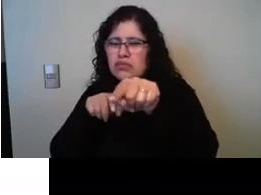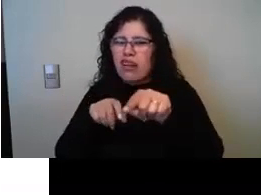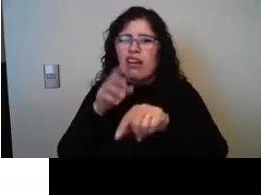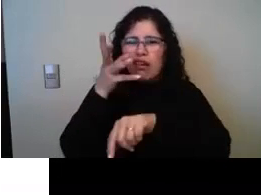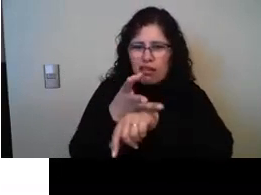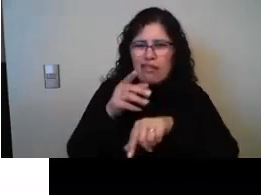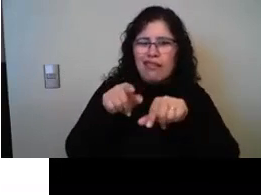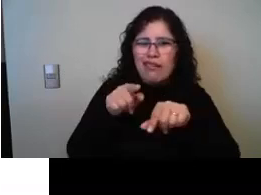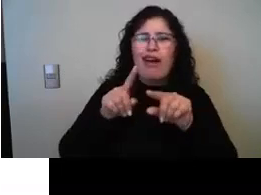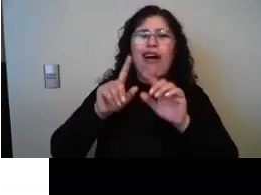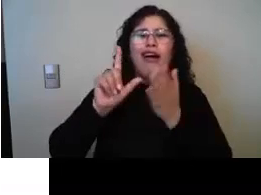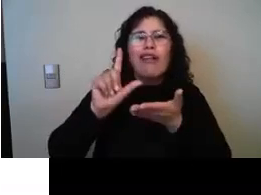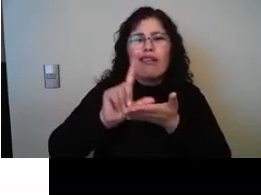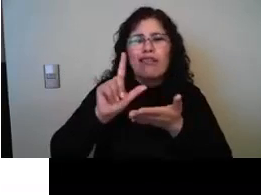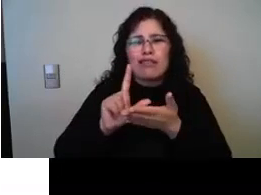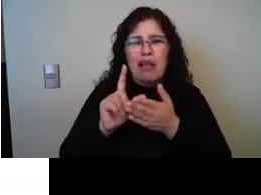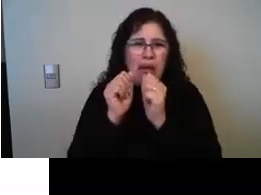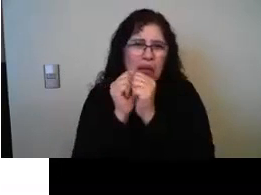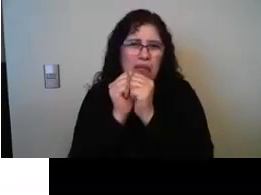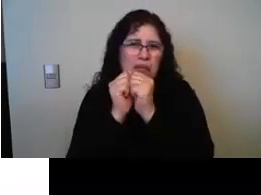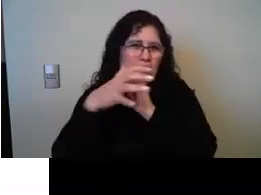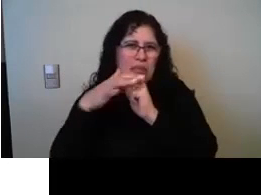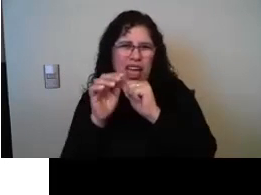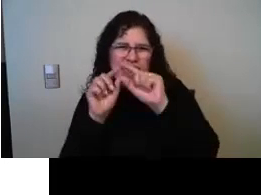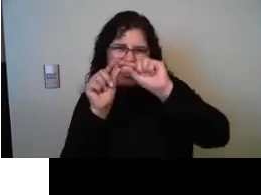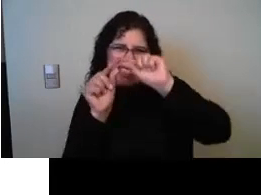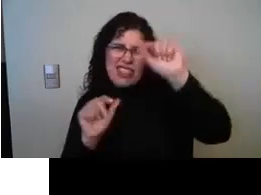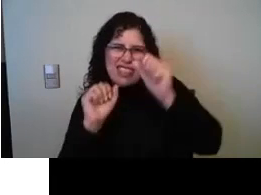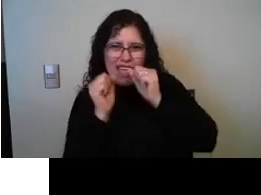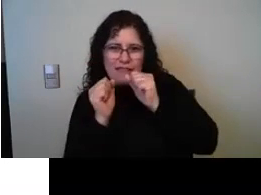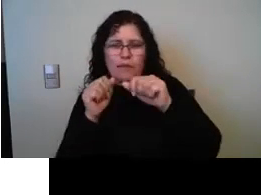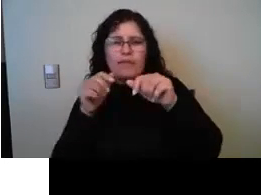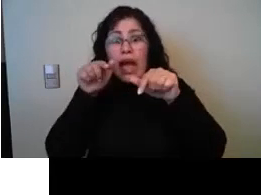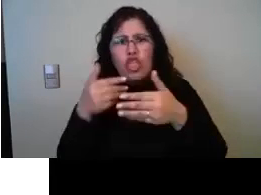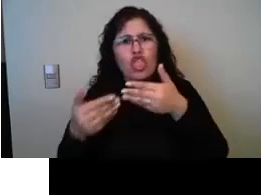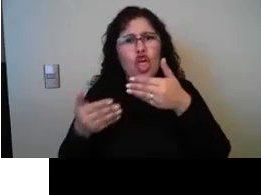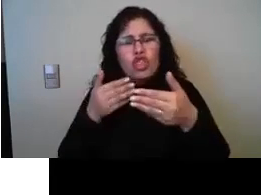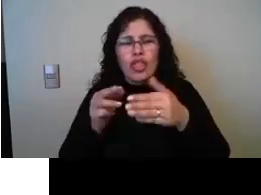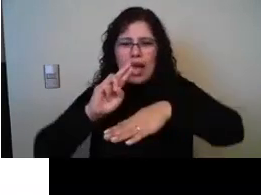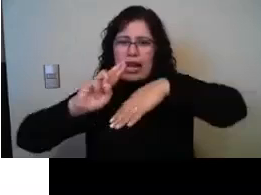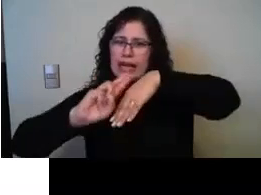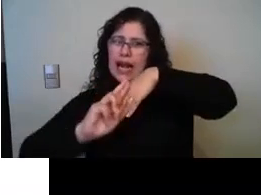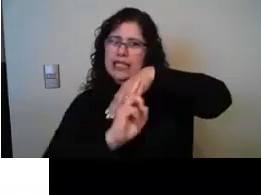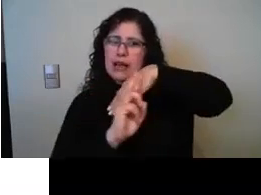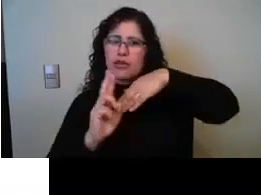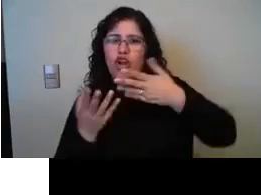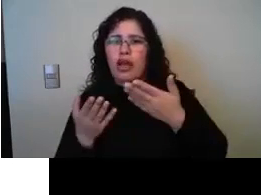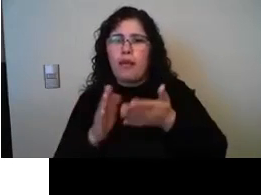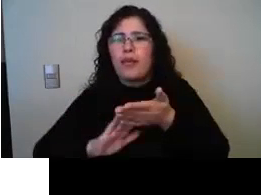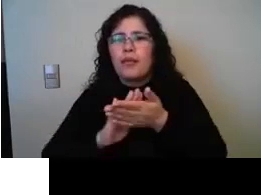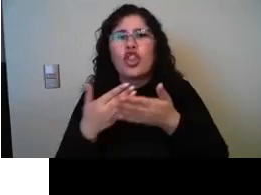del gusto. Entonces, estos pares craneanos van a tener sus receptores en la anatomía, digamos, de la